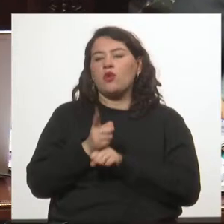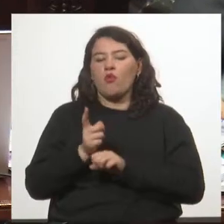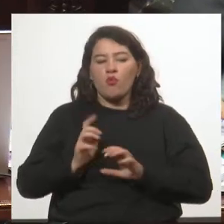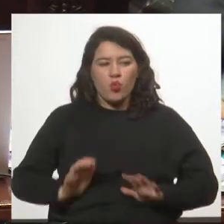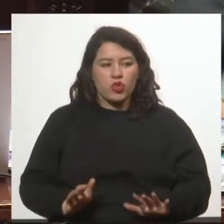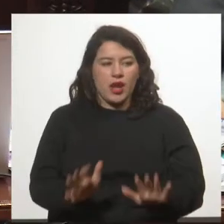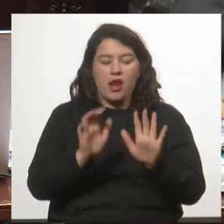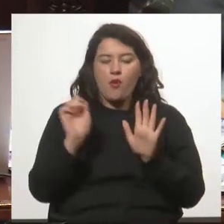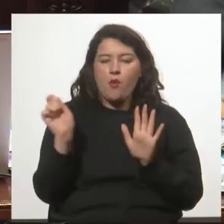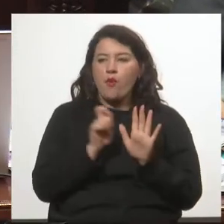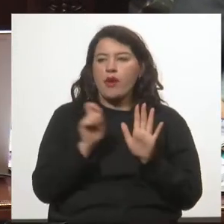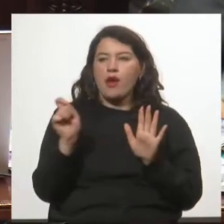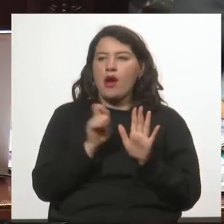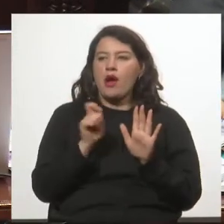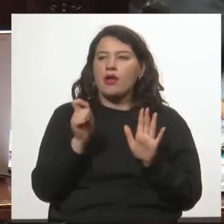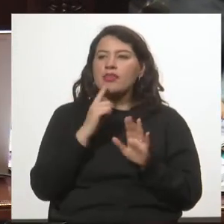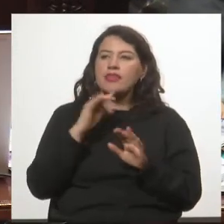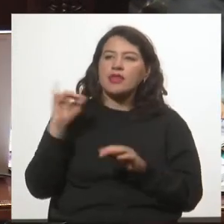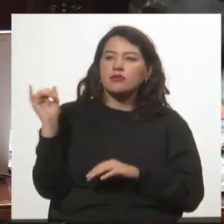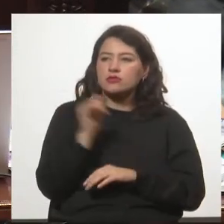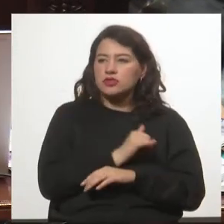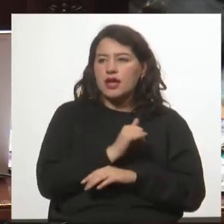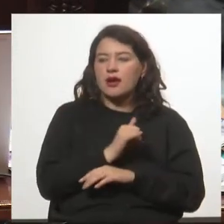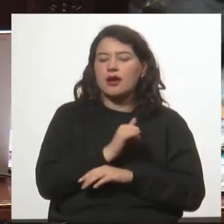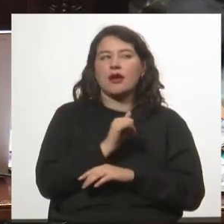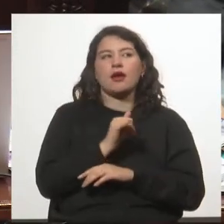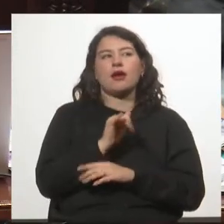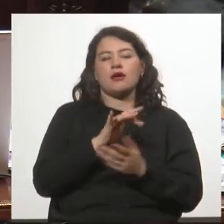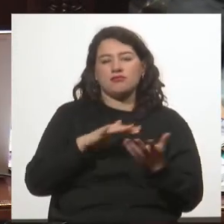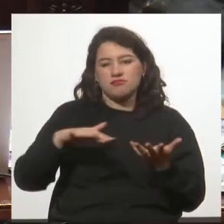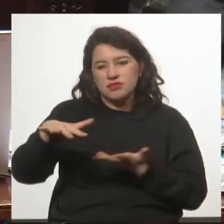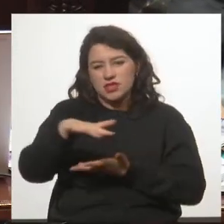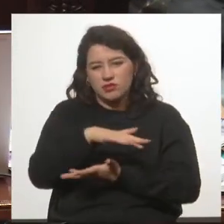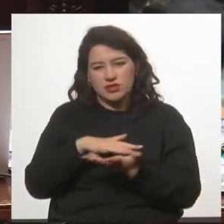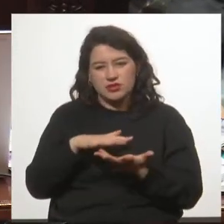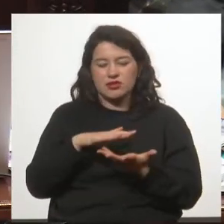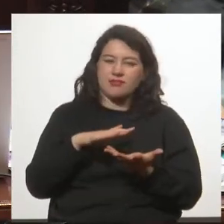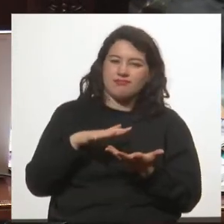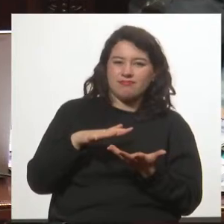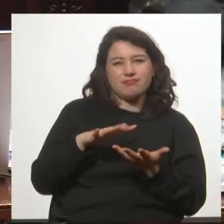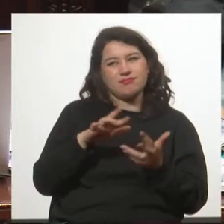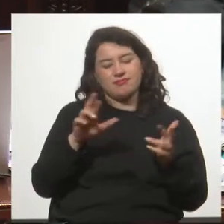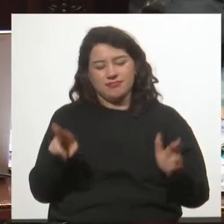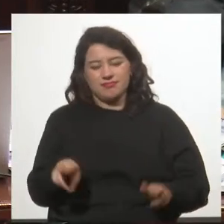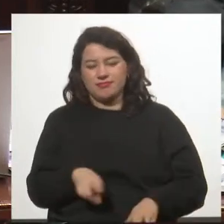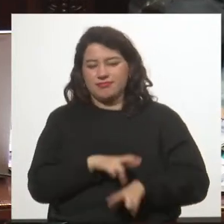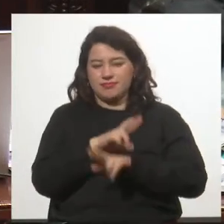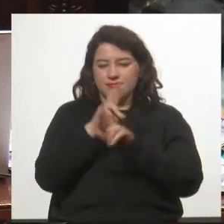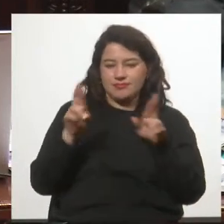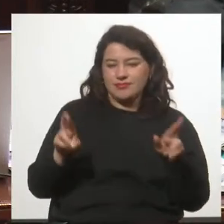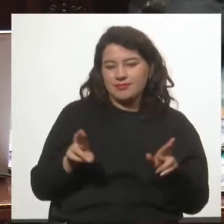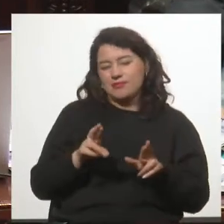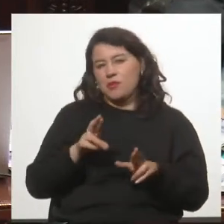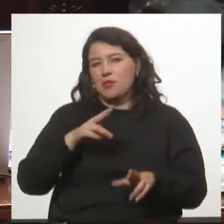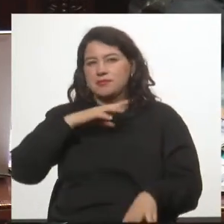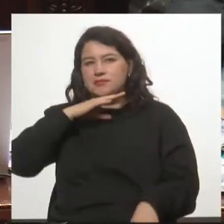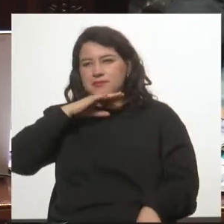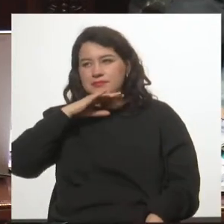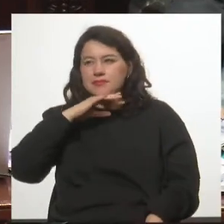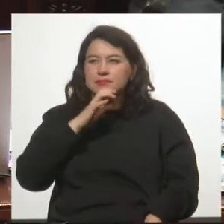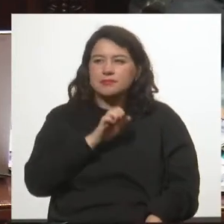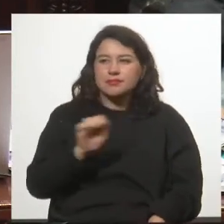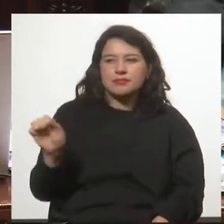públicos de denunciar aquellos aquellos hechos irregulares o de apariencia delictiva que puedan